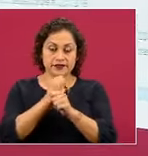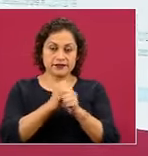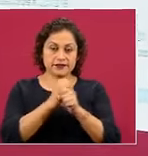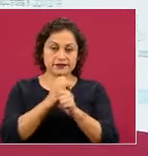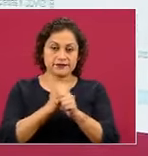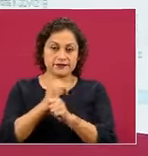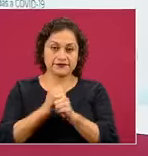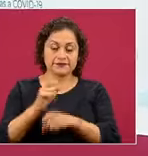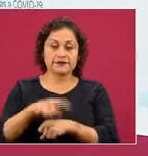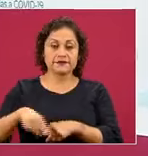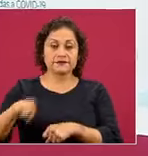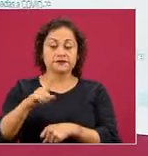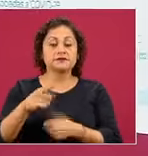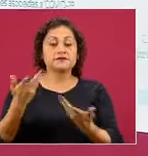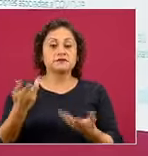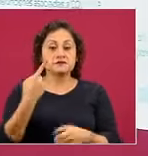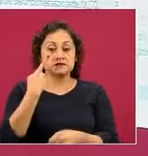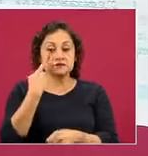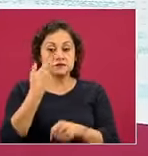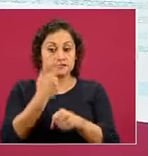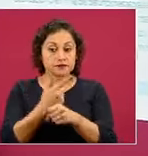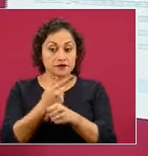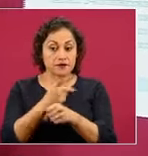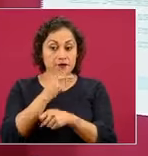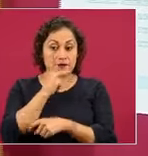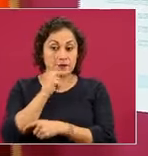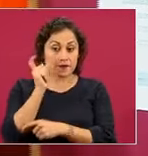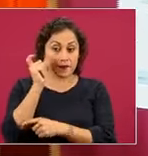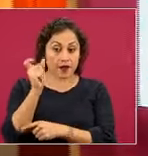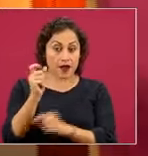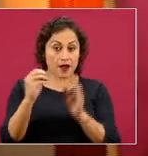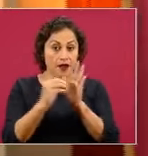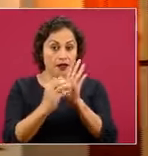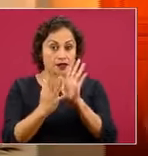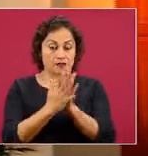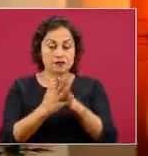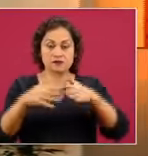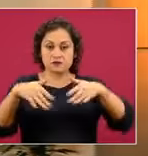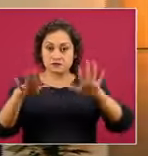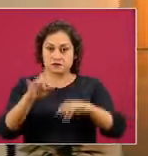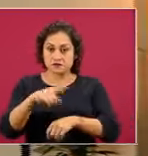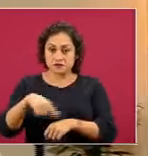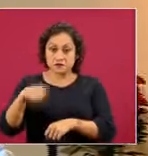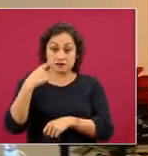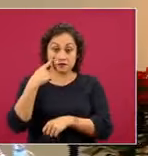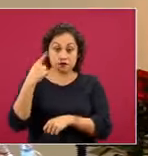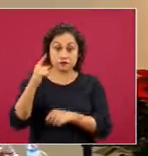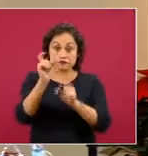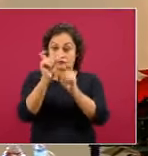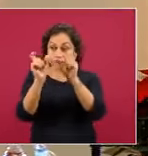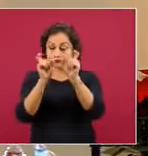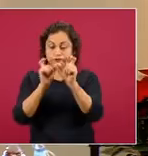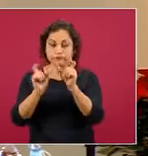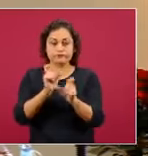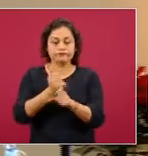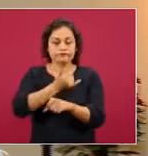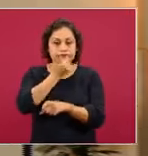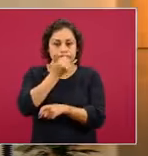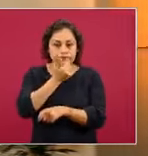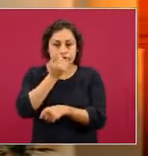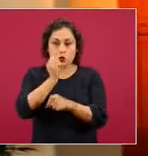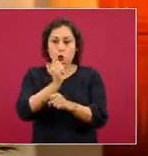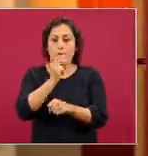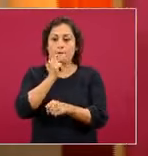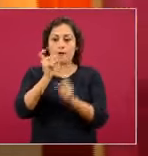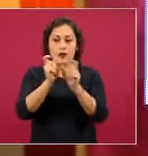de función que tenga alguna palabra, tomen en cuenta que aquí puede haber muchas faltas de ortografía, palabras incompletas y